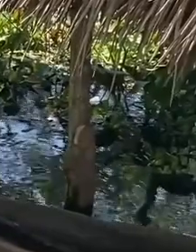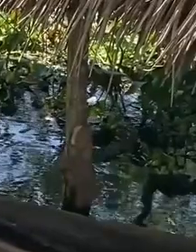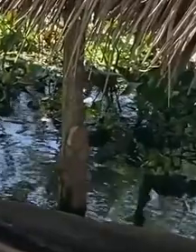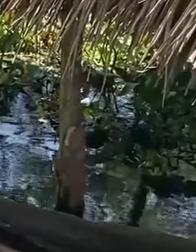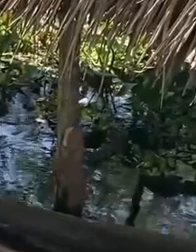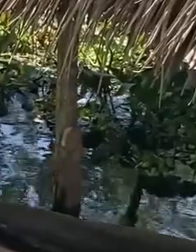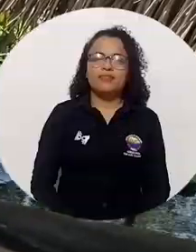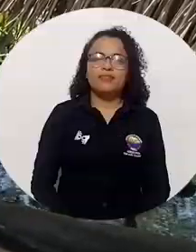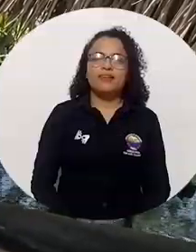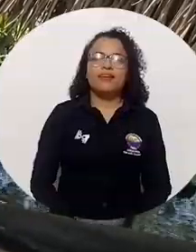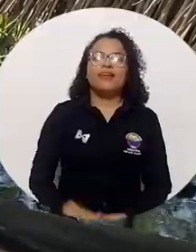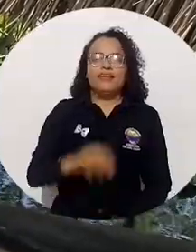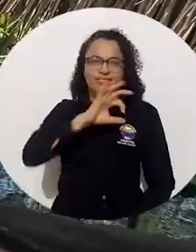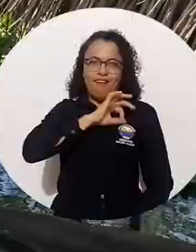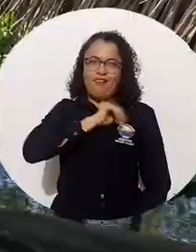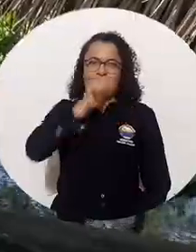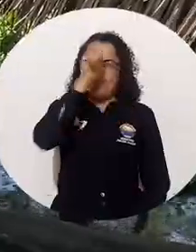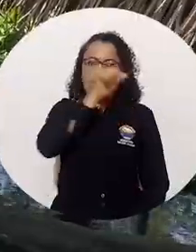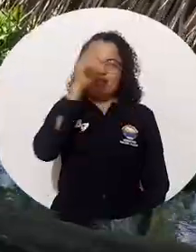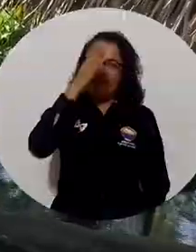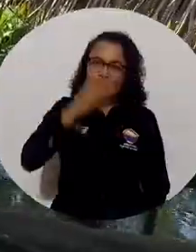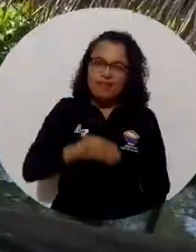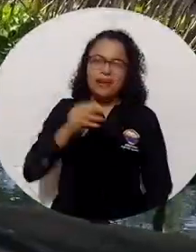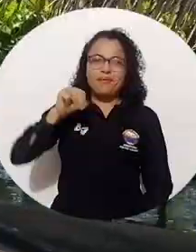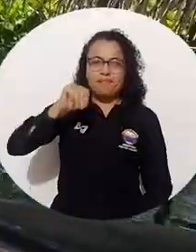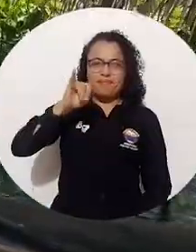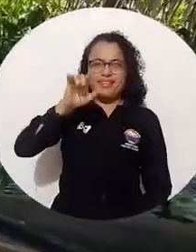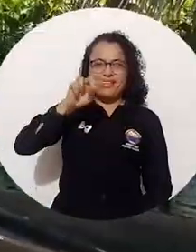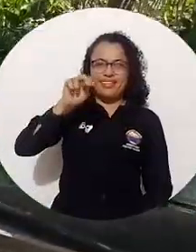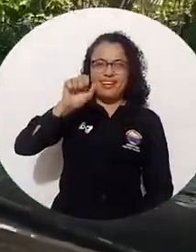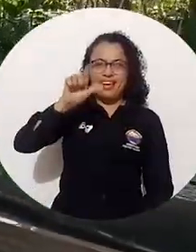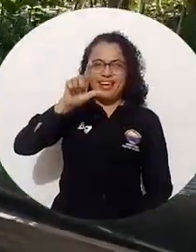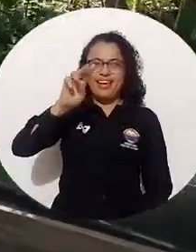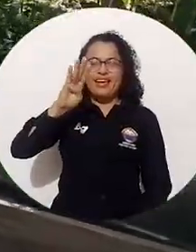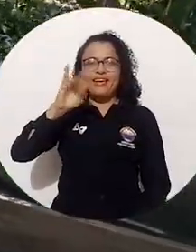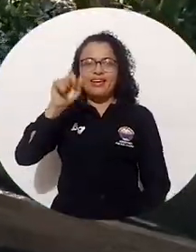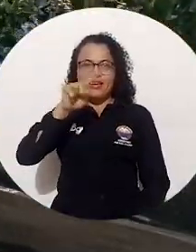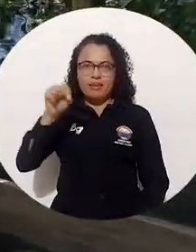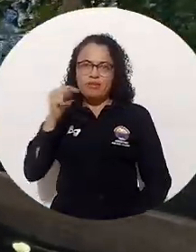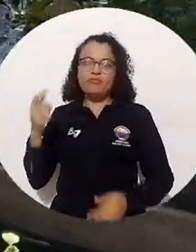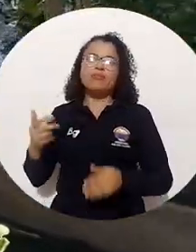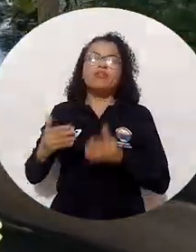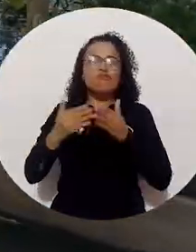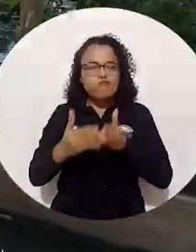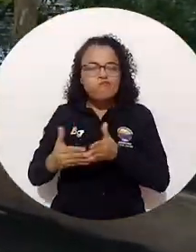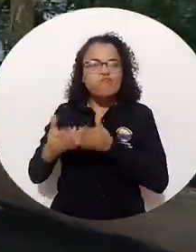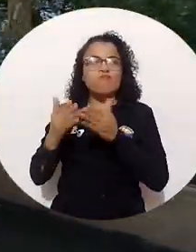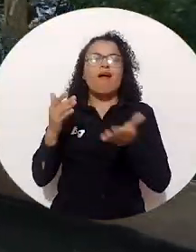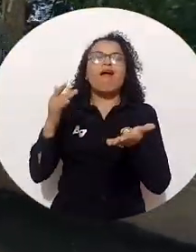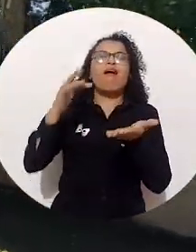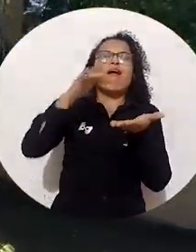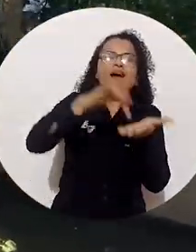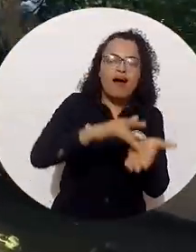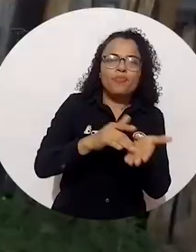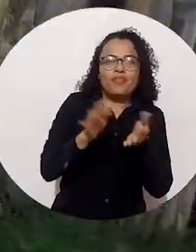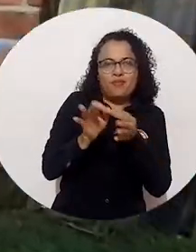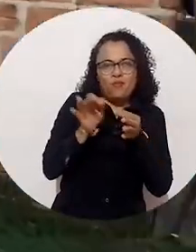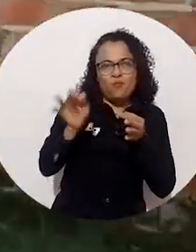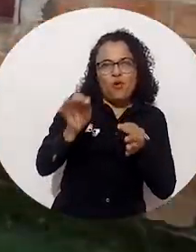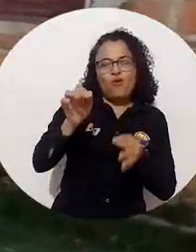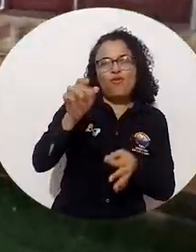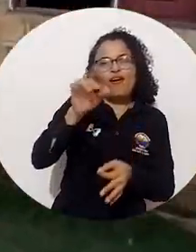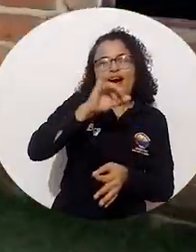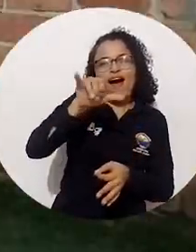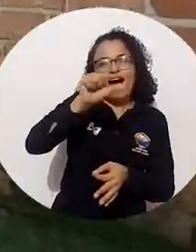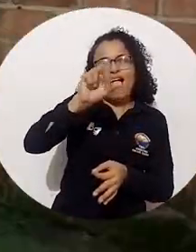Cada fin de semana, Minelvis Aragón Gómez viaja en canoa desde su vivienda ubicada en el corregimiento de Jaraba para llegar